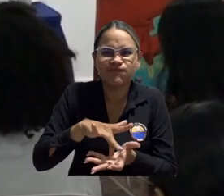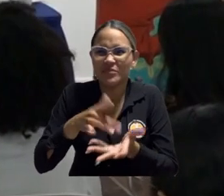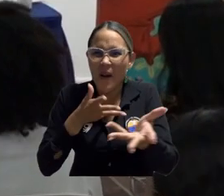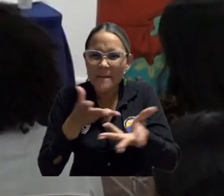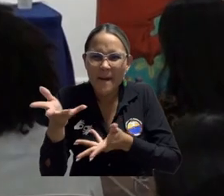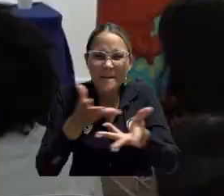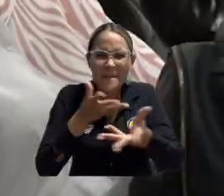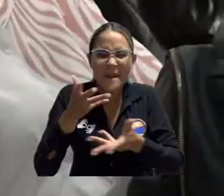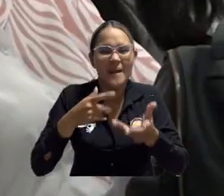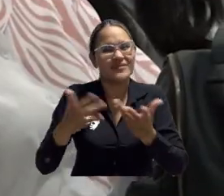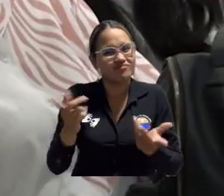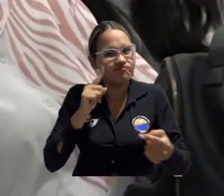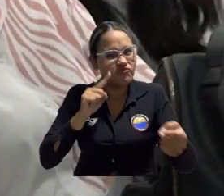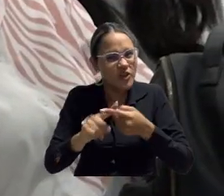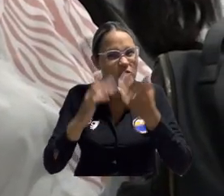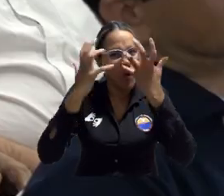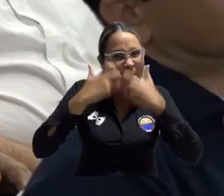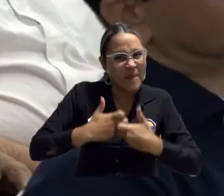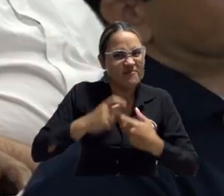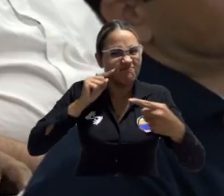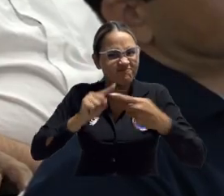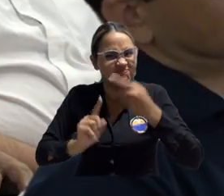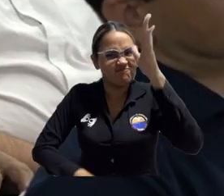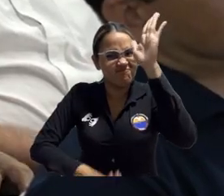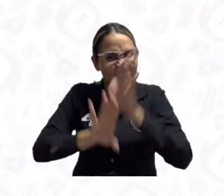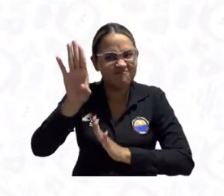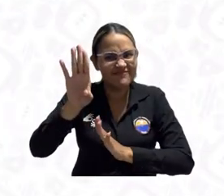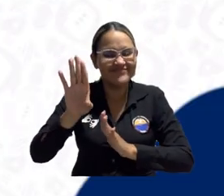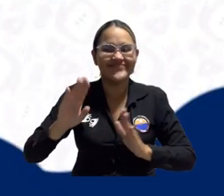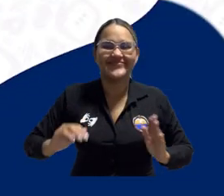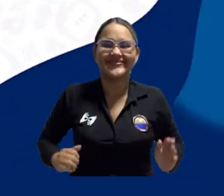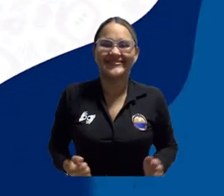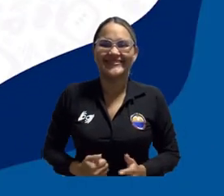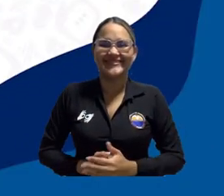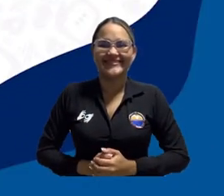la mentalidad empresarial y tener herramientas para crecer.